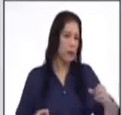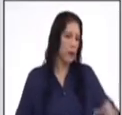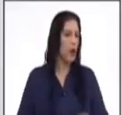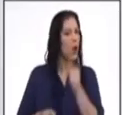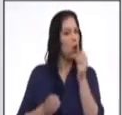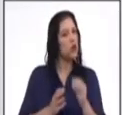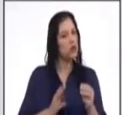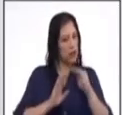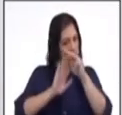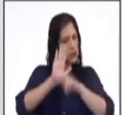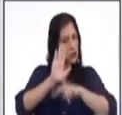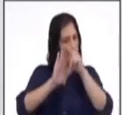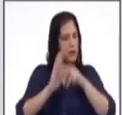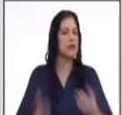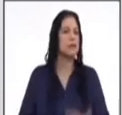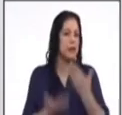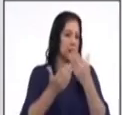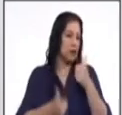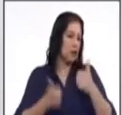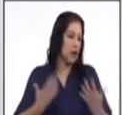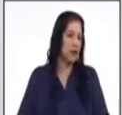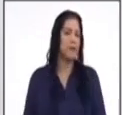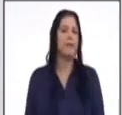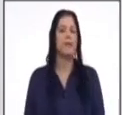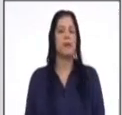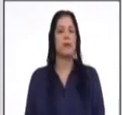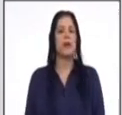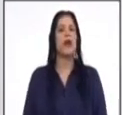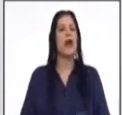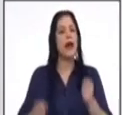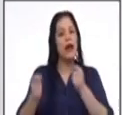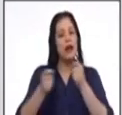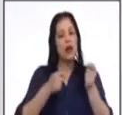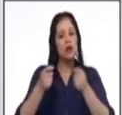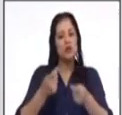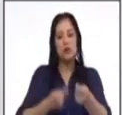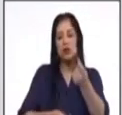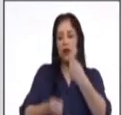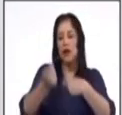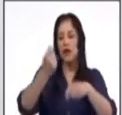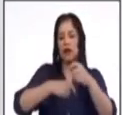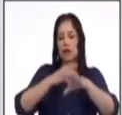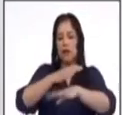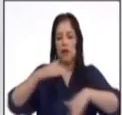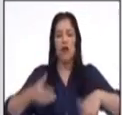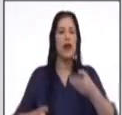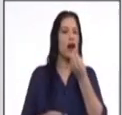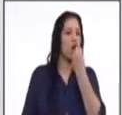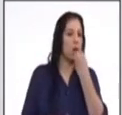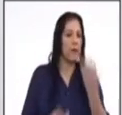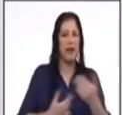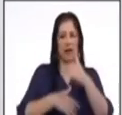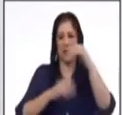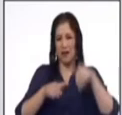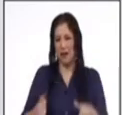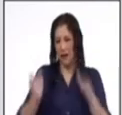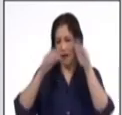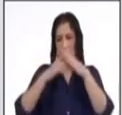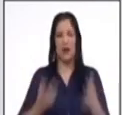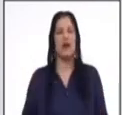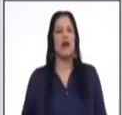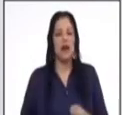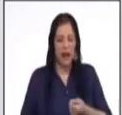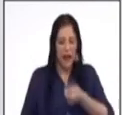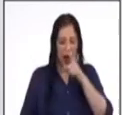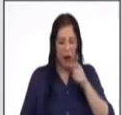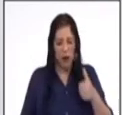Otras medidas que se plantearon fueron el control de la venta ambulatoria de alimentos, la cloración